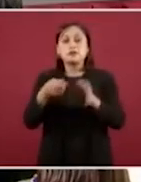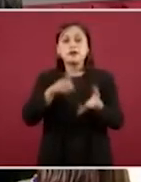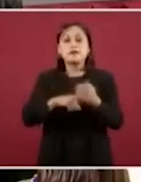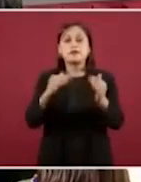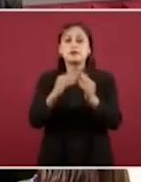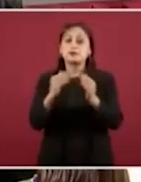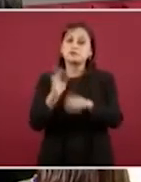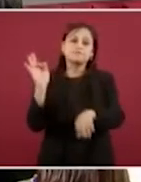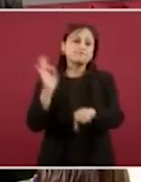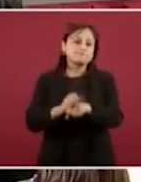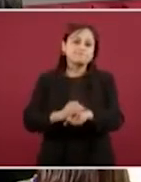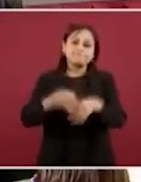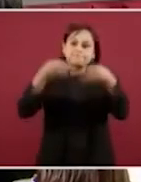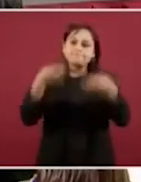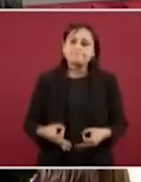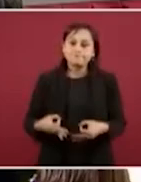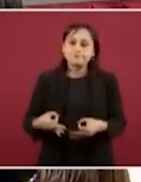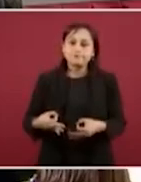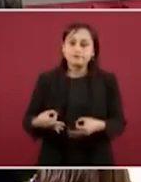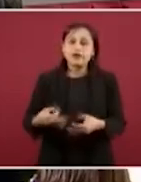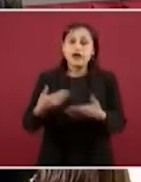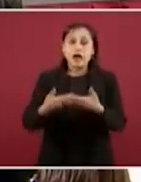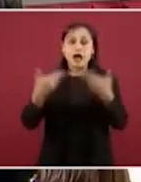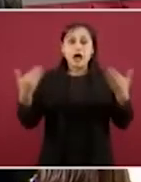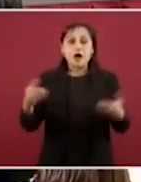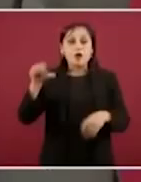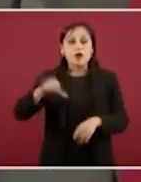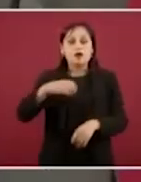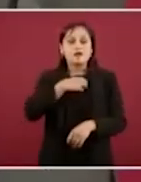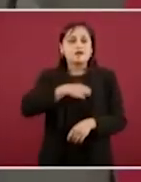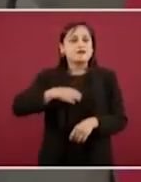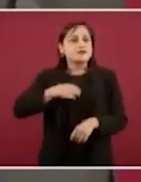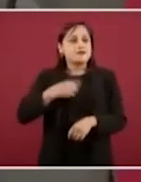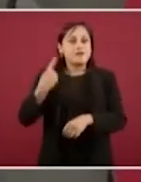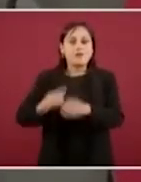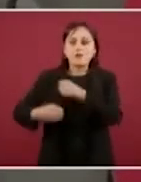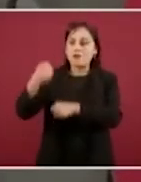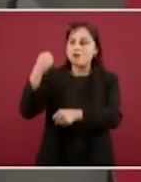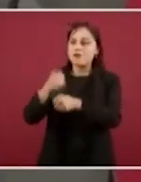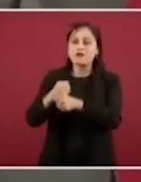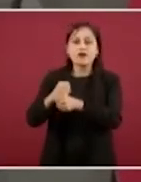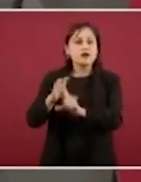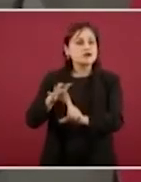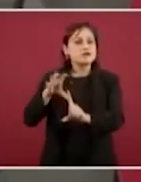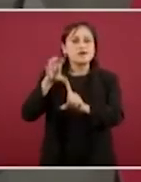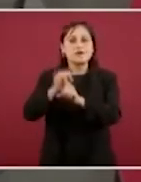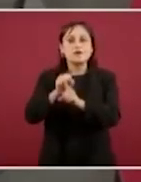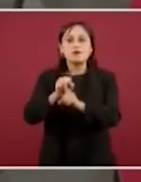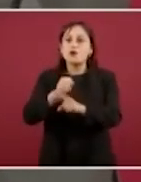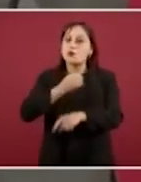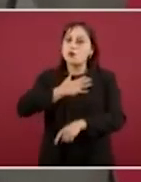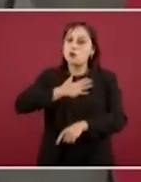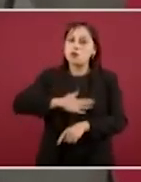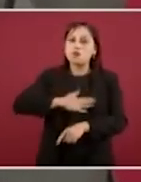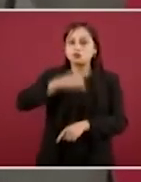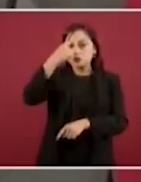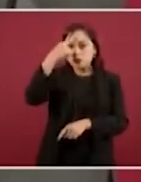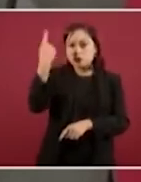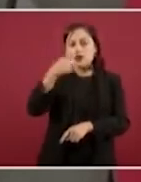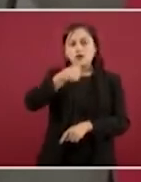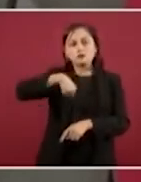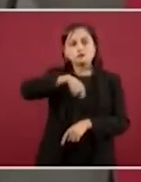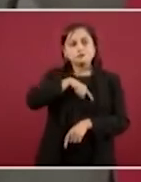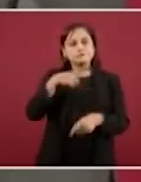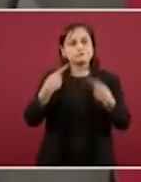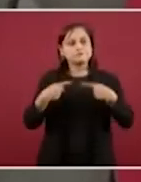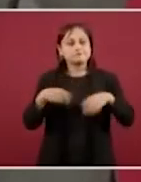festejar un año de logro importante para la justicia social de las trabajadoras del hogar. Confiamos que así